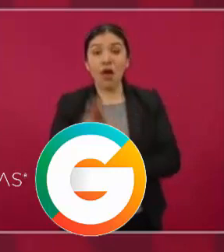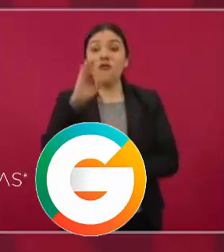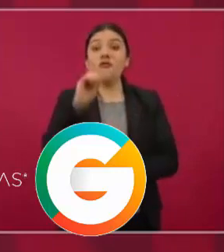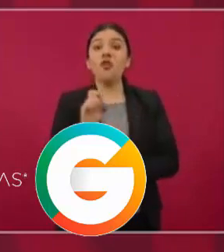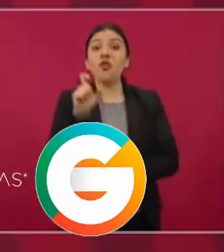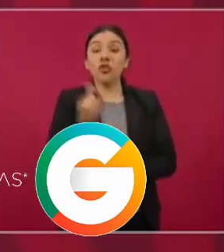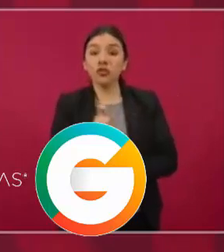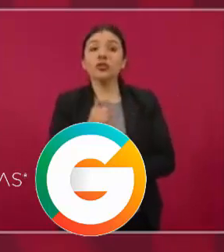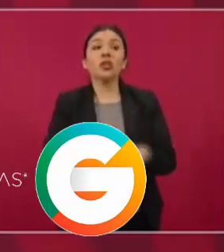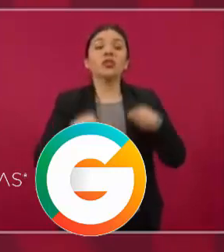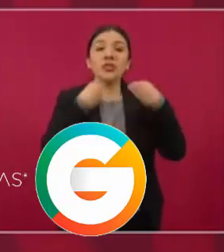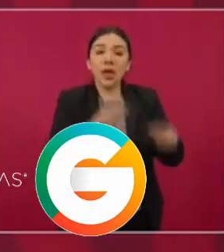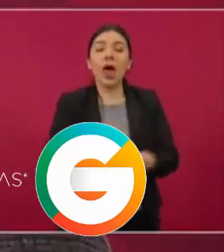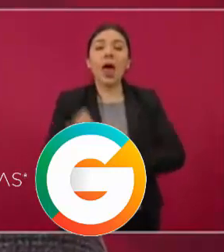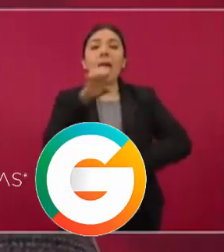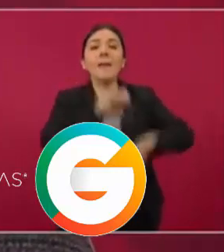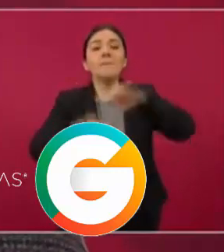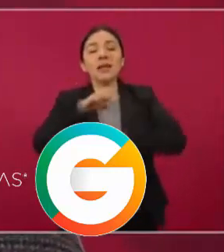entregado Mexicana